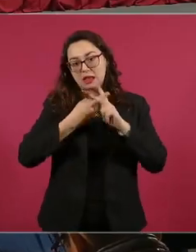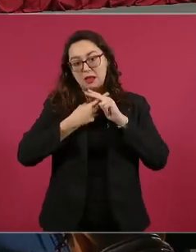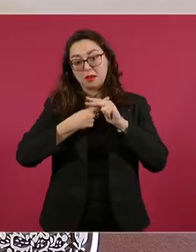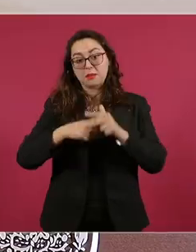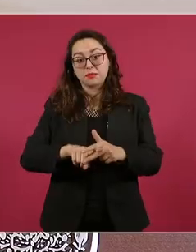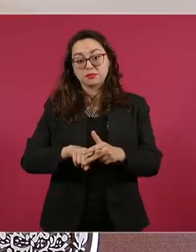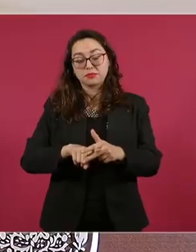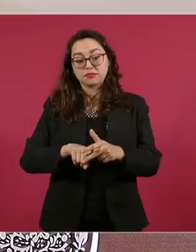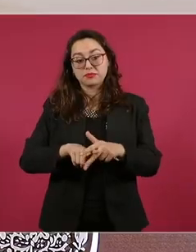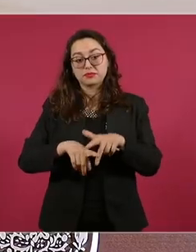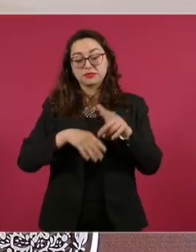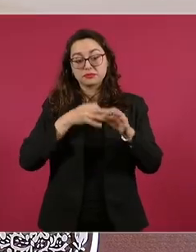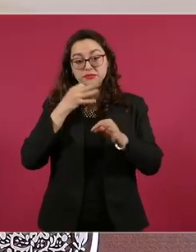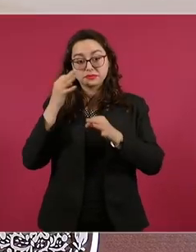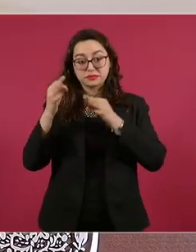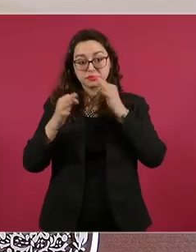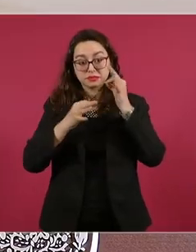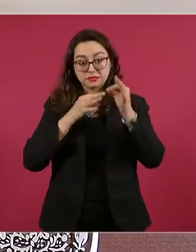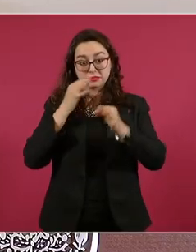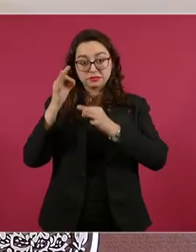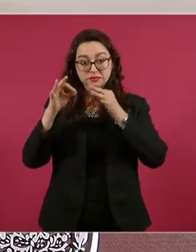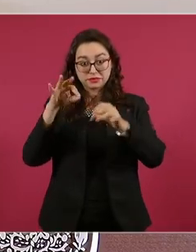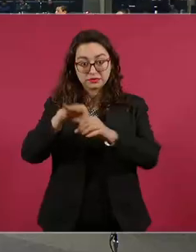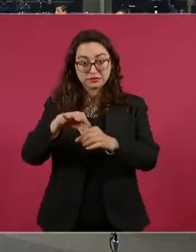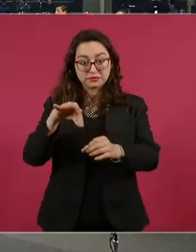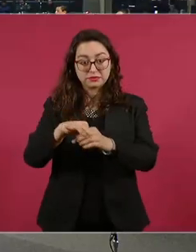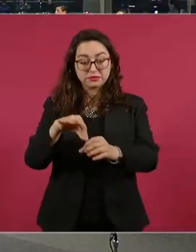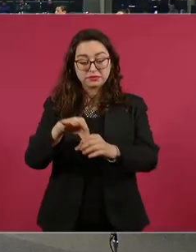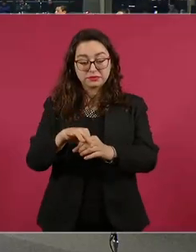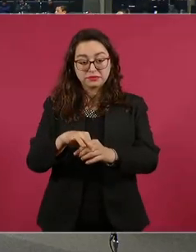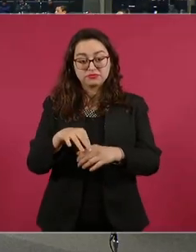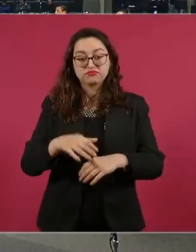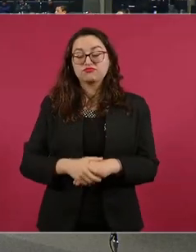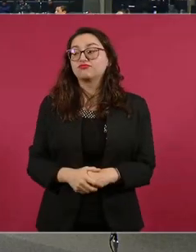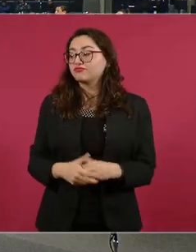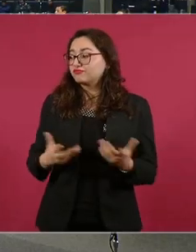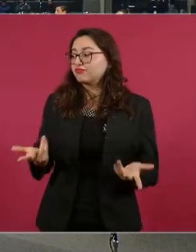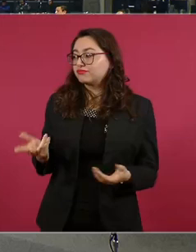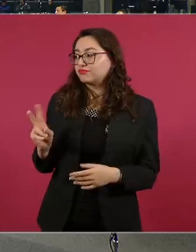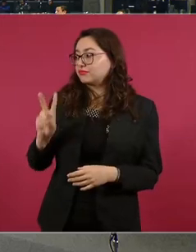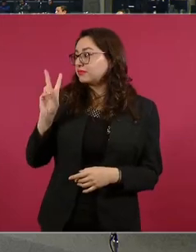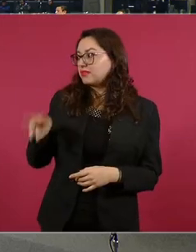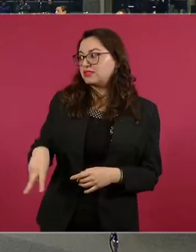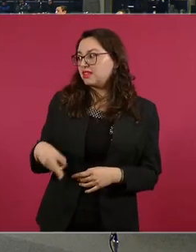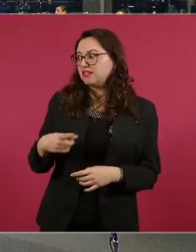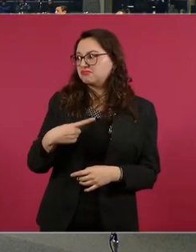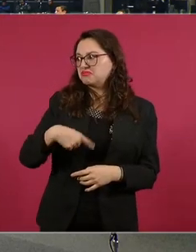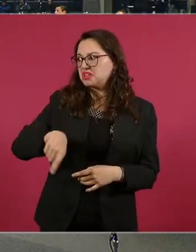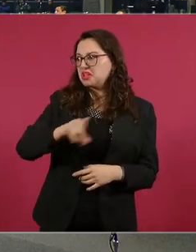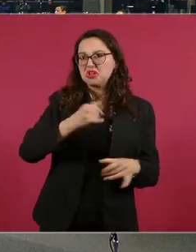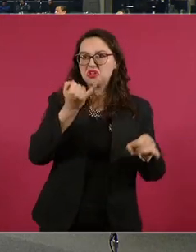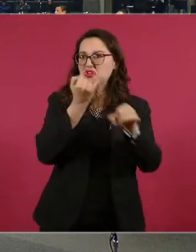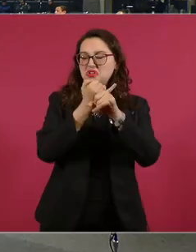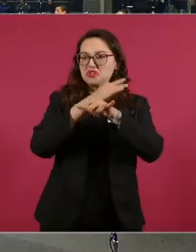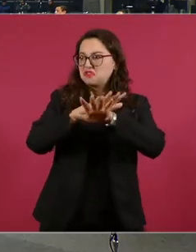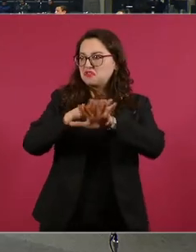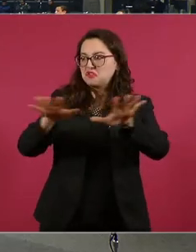Sí sabe, pero la gente no conoce todo. No sabe nada, pero es importante porque